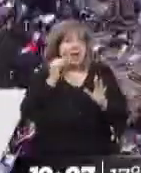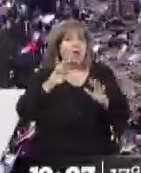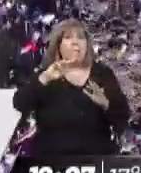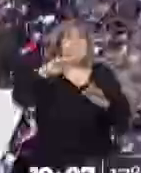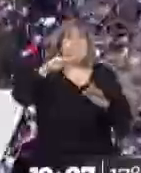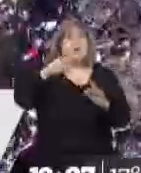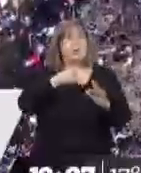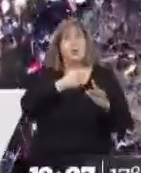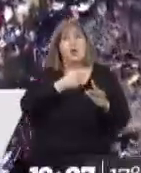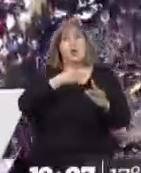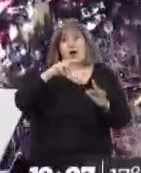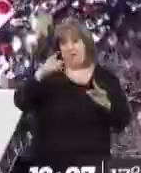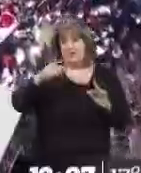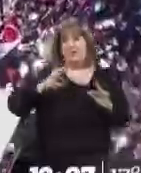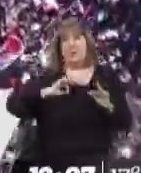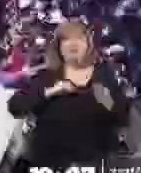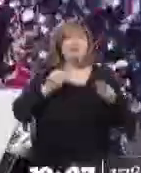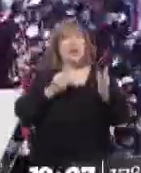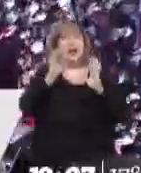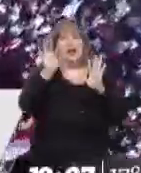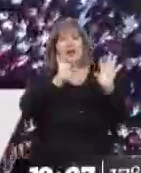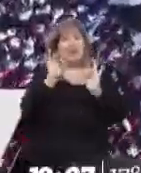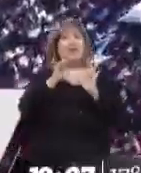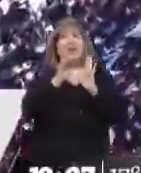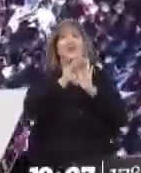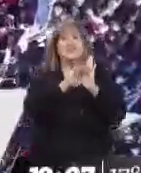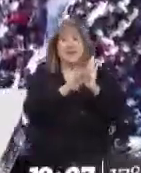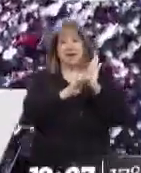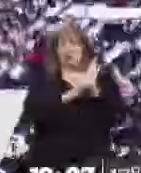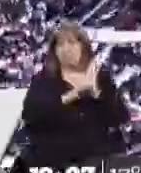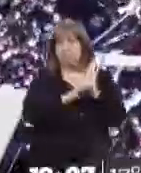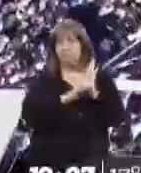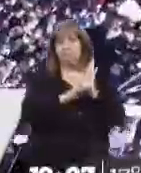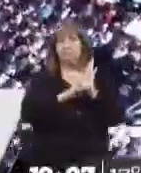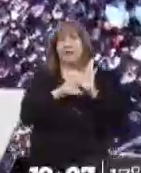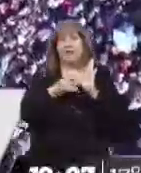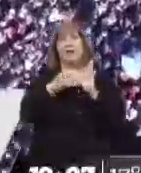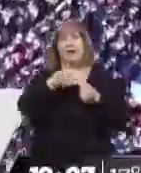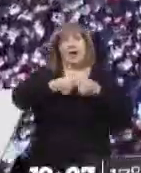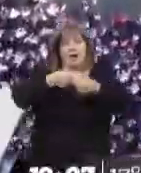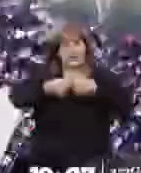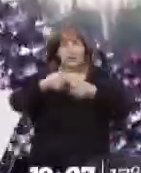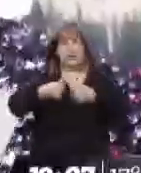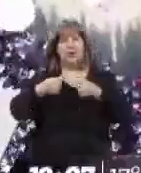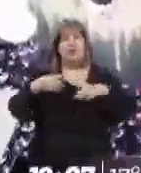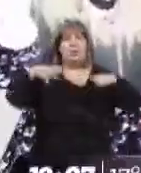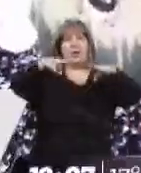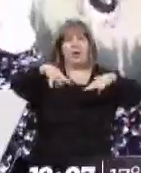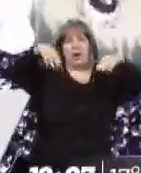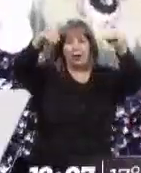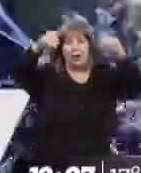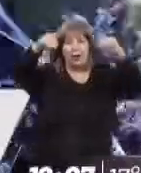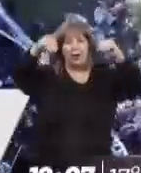año que viene. También, como decíamos, hubo un acto frente a la Casa Rosada, frente al Cabildo. Aquí lo vemos,